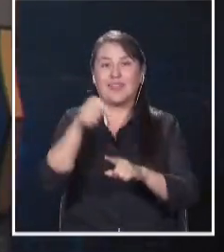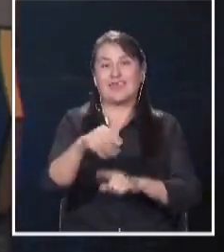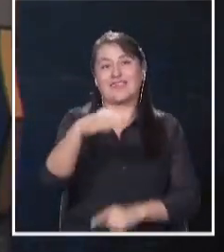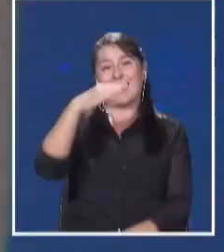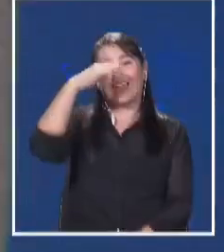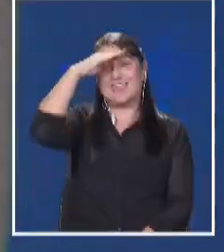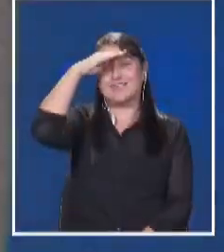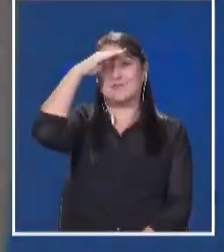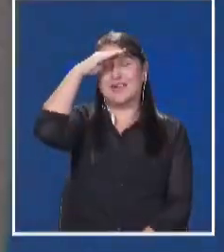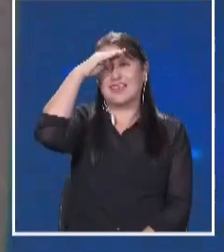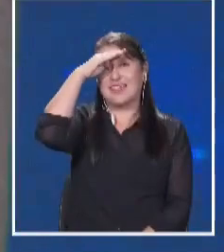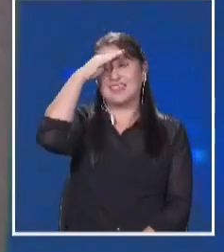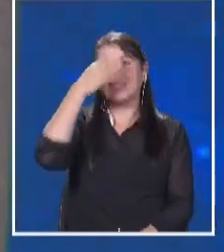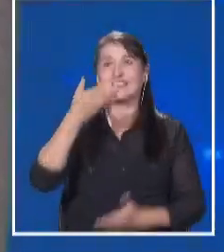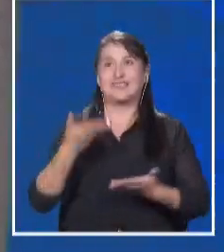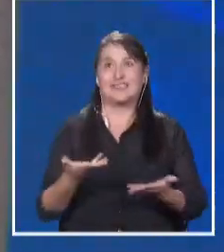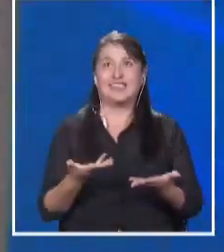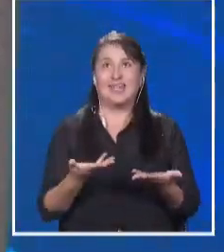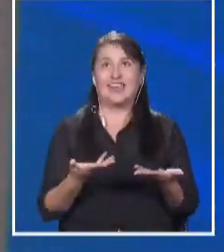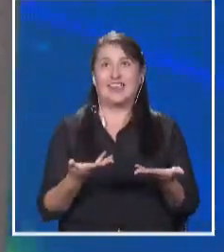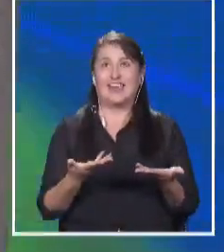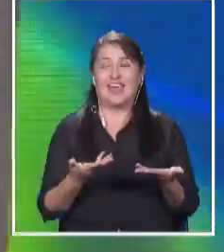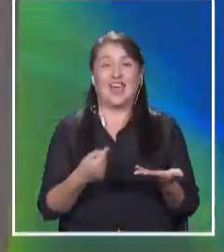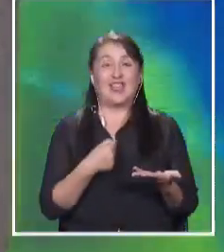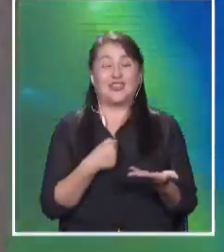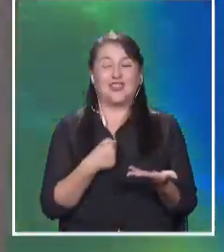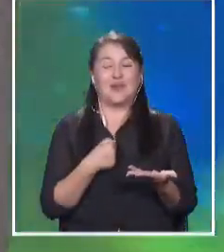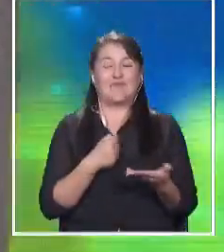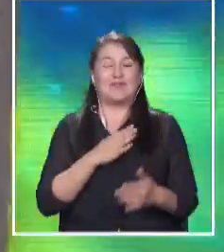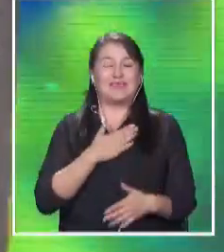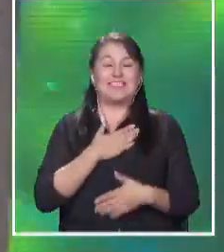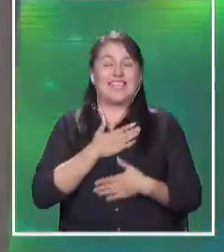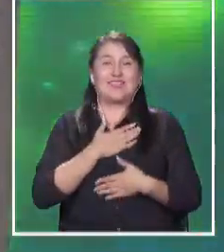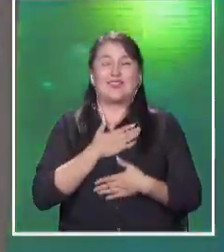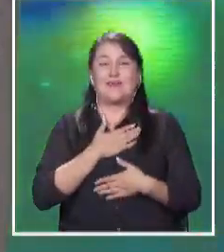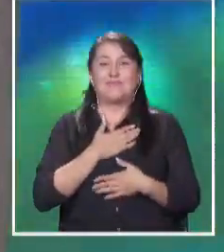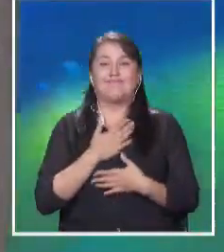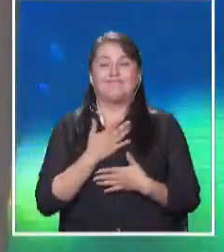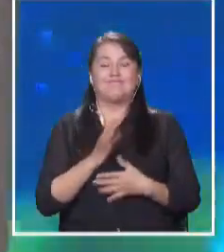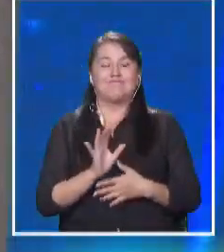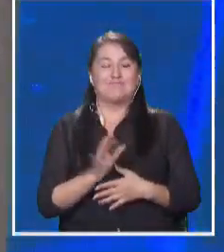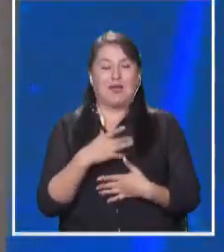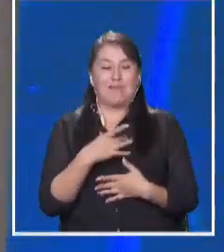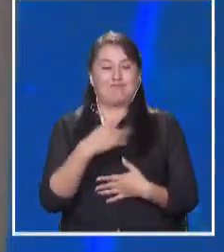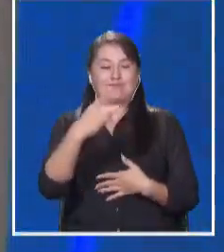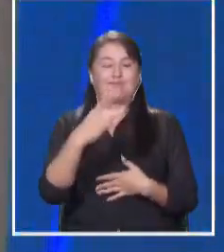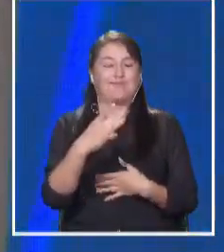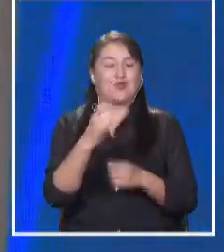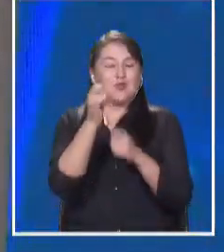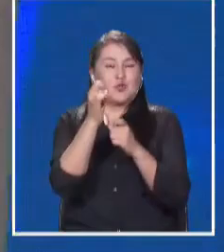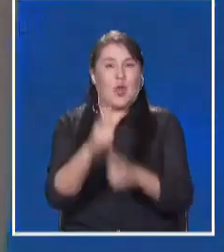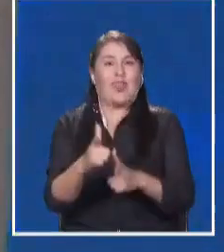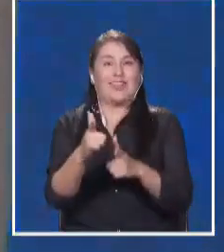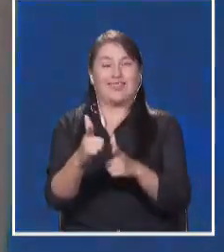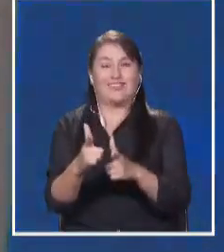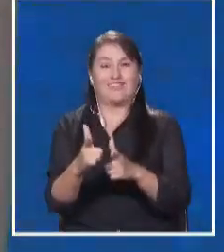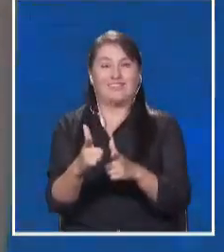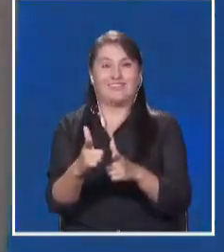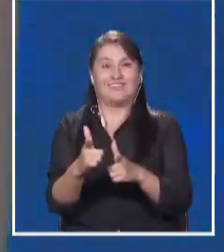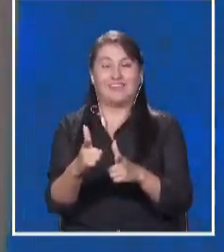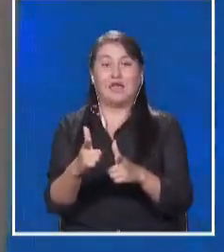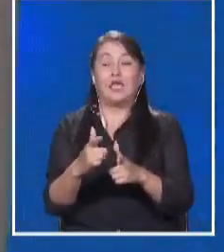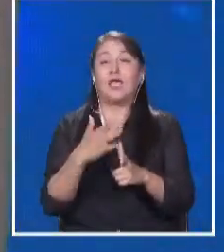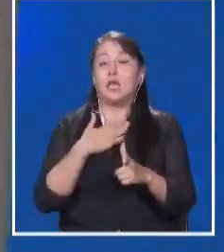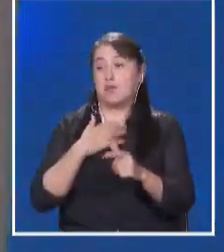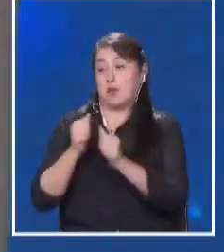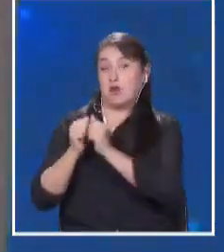Obviamente, ser tremendamente privilegiado y de que, bueno, en lo personal, y mi colega